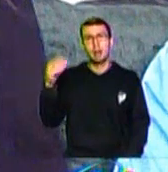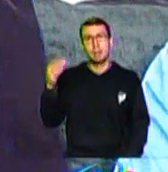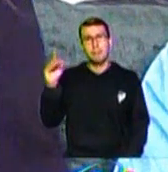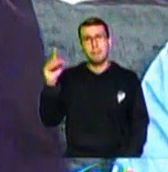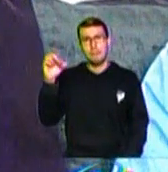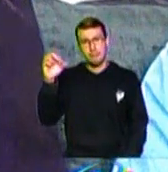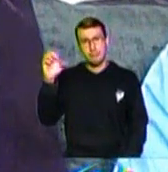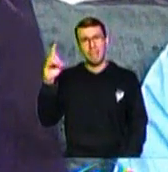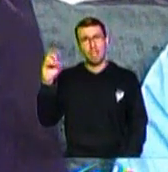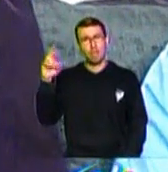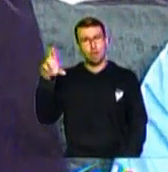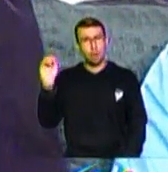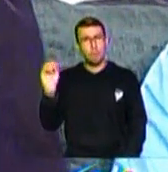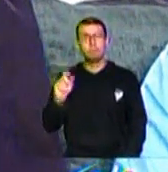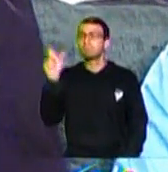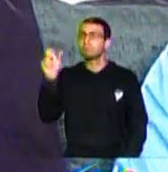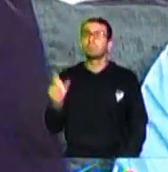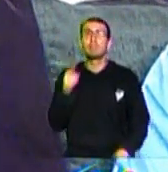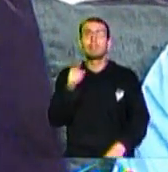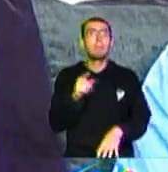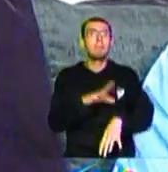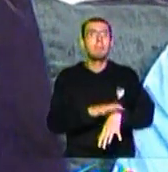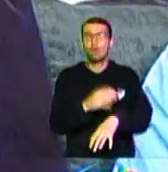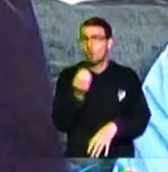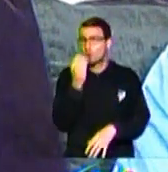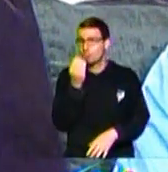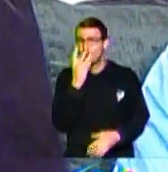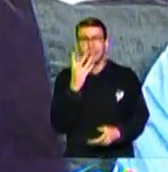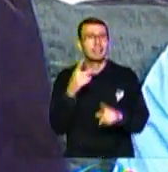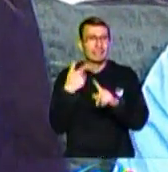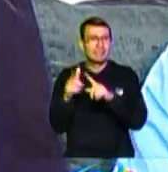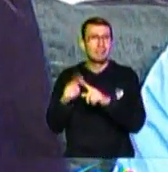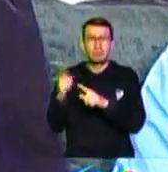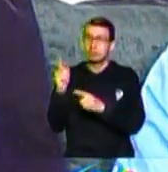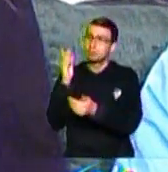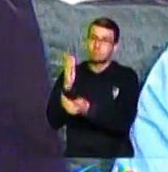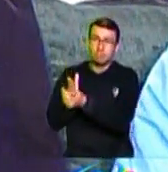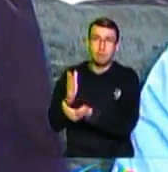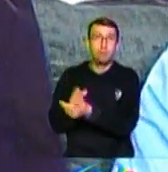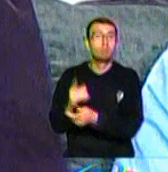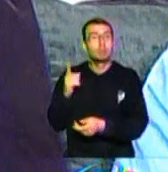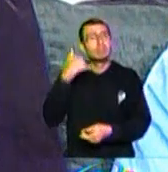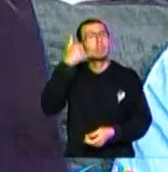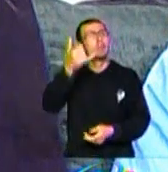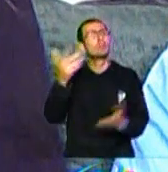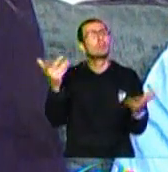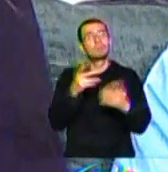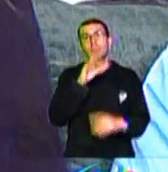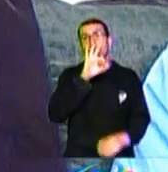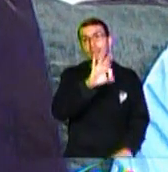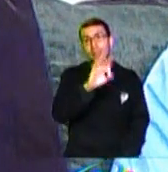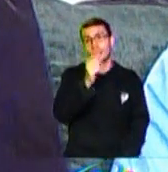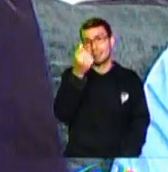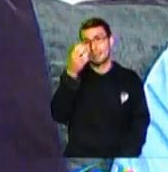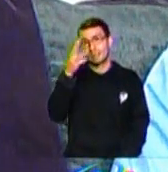ojalá ustedes tengan la oportunidad de asistir a este evento. Pueden separar sus citas en el teléfono